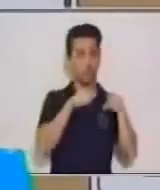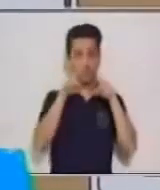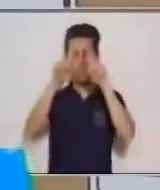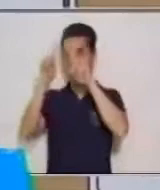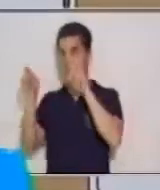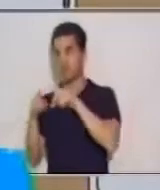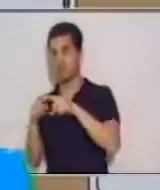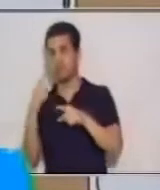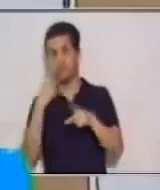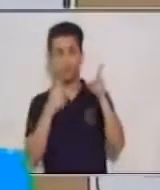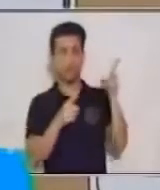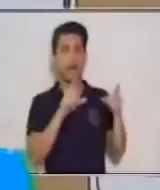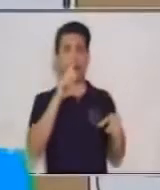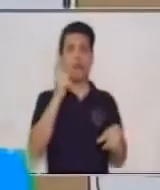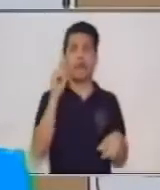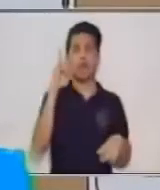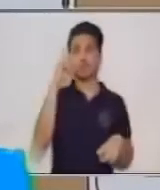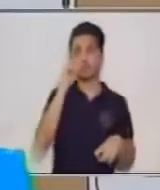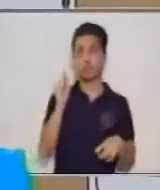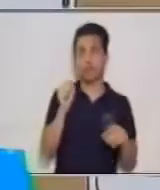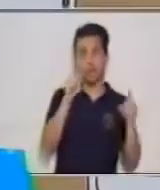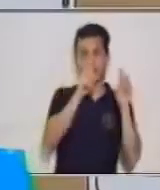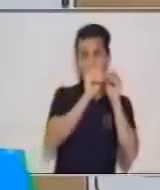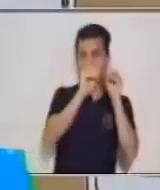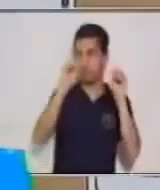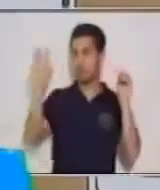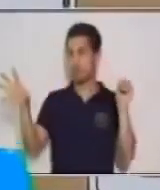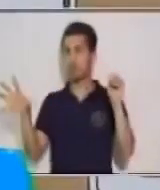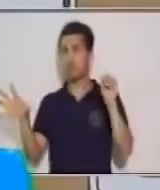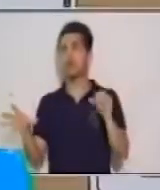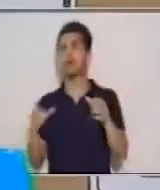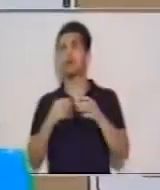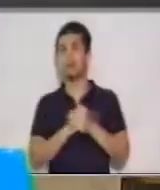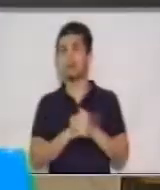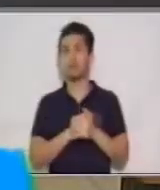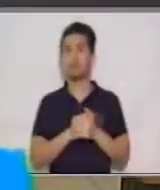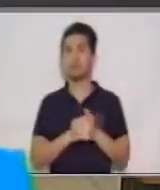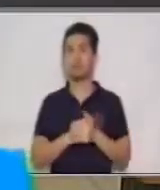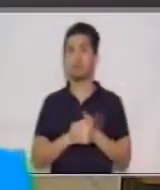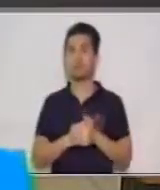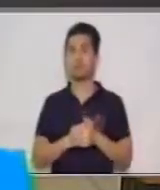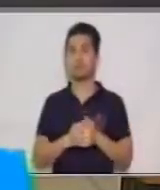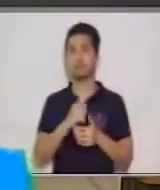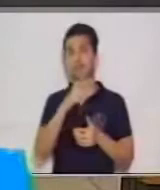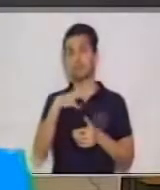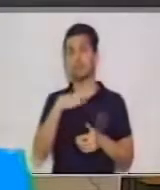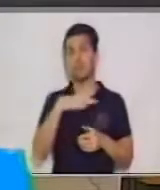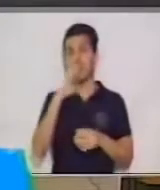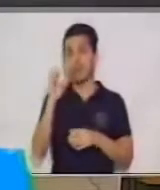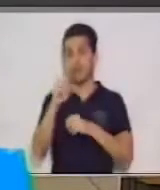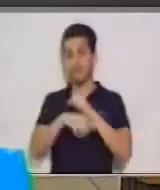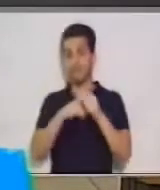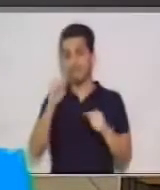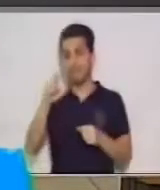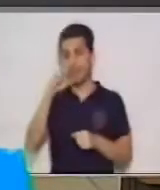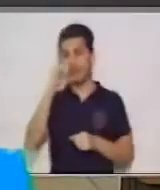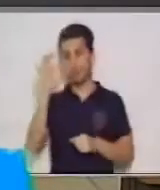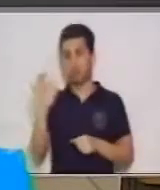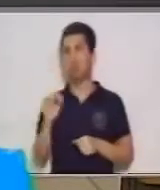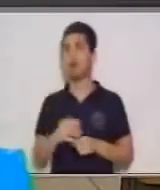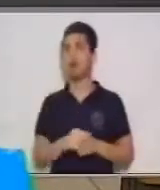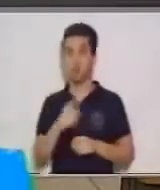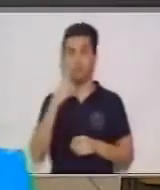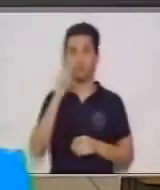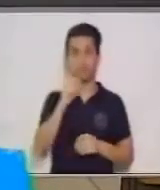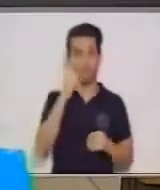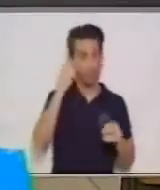la palabra causa y tú puedes completar escribiendo cuáles son las causas del problema. Y de este otro lado vas a encontrar los efectos. Entonces vas